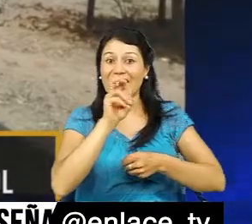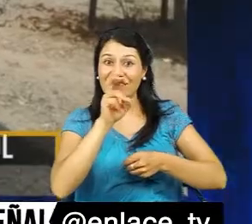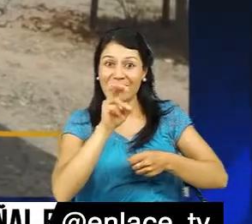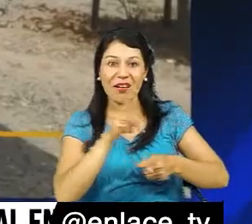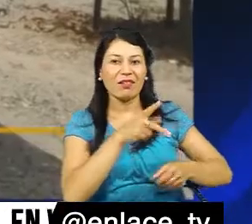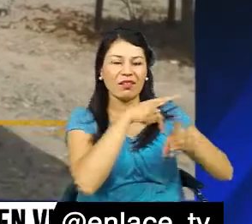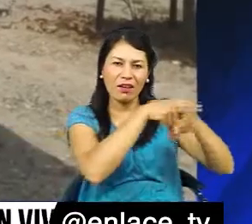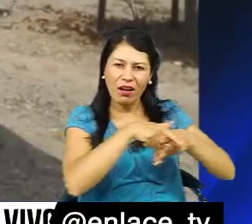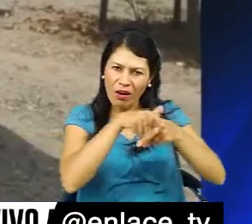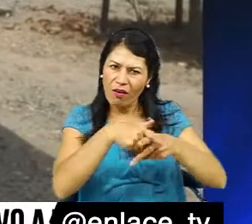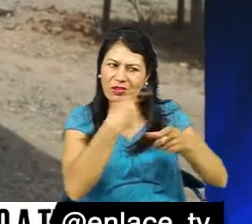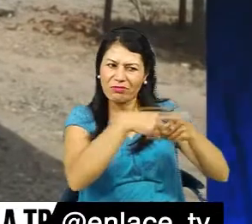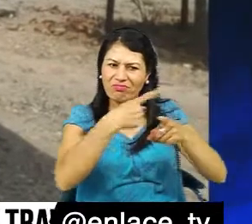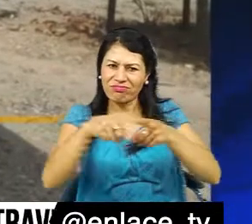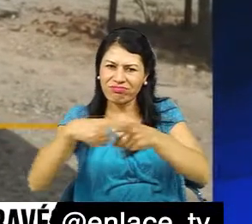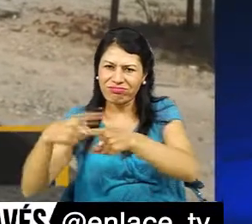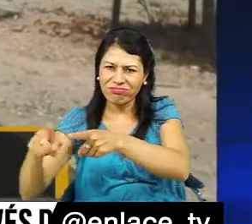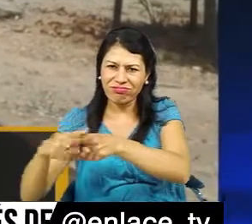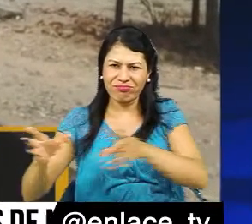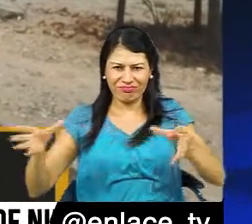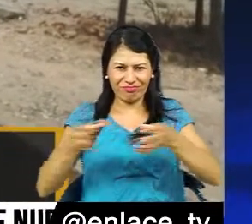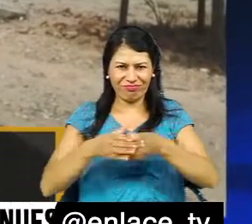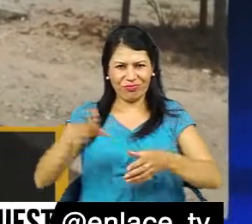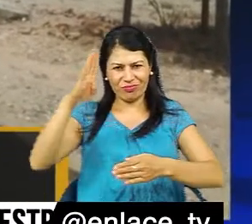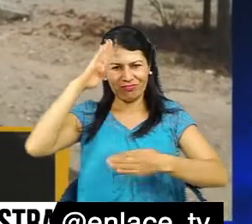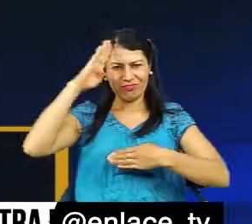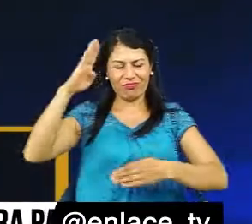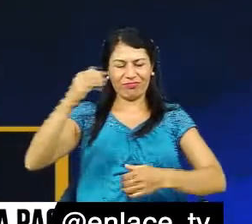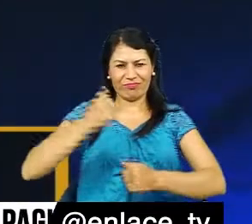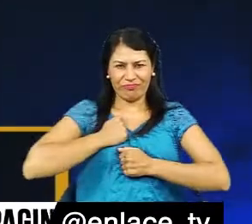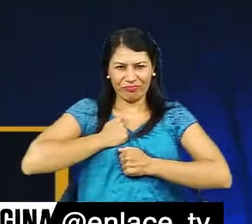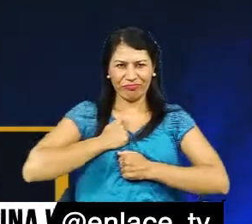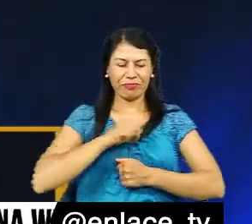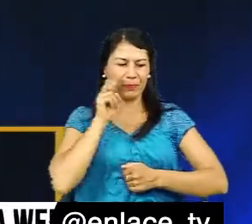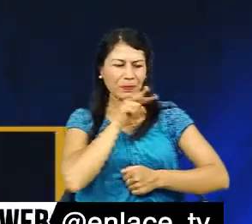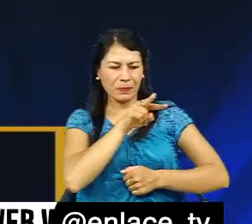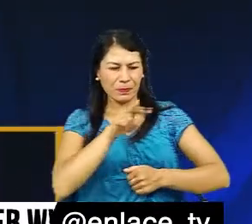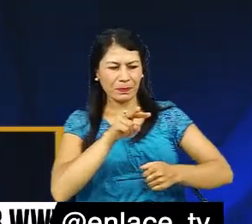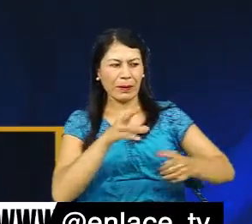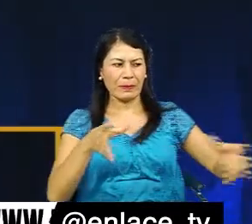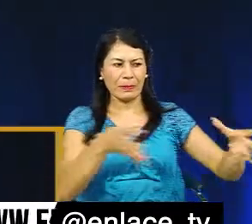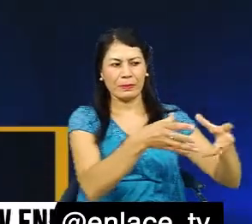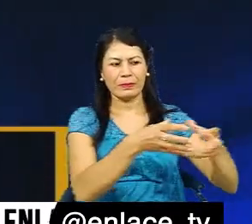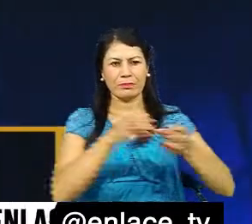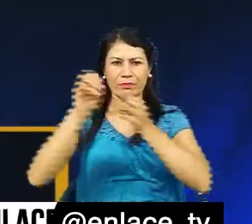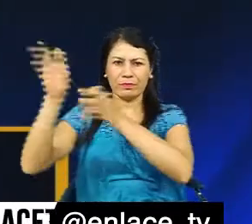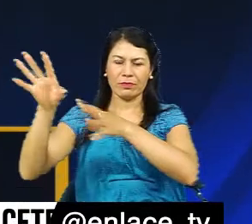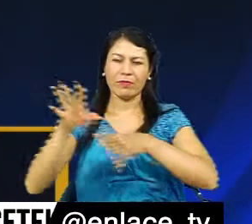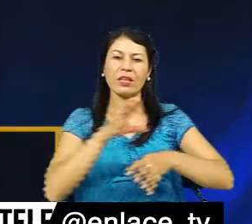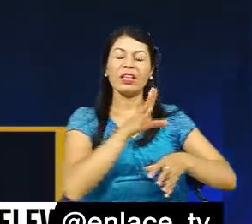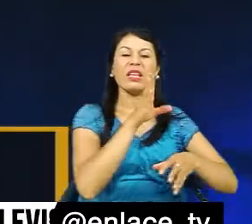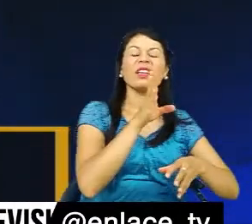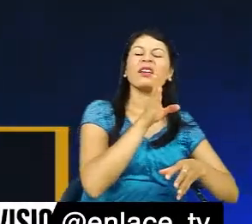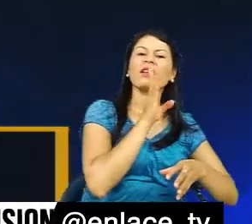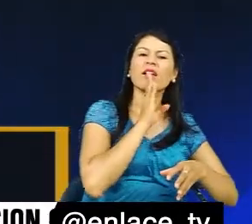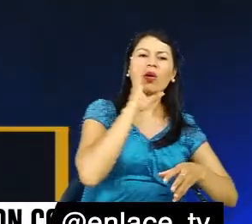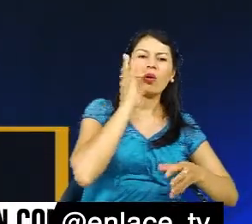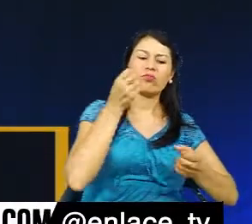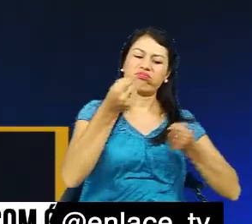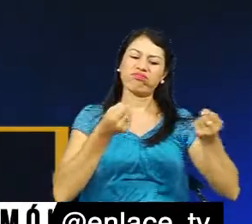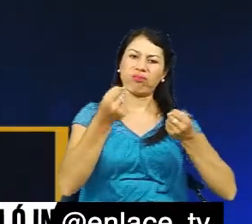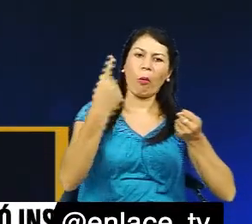Especial Energético y Vial número 7. Según el comandante de esta guarnición militar, las personas que transportaban los animales no presentaron los documentos que